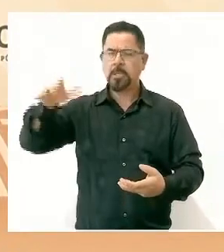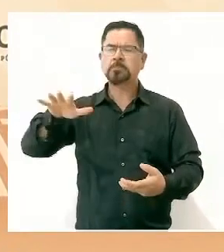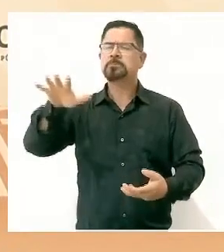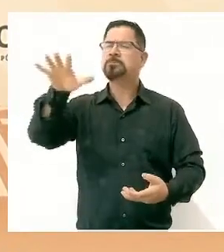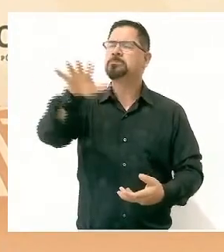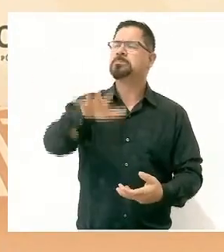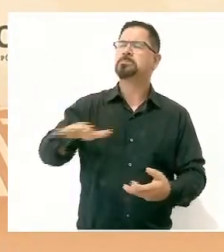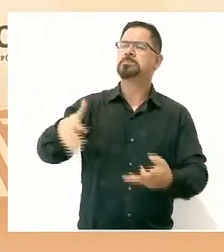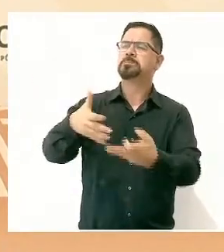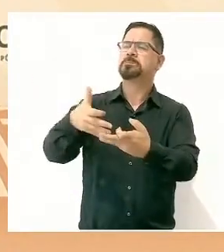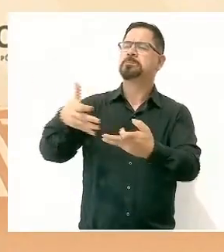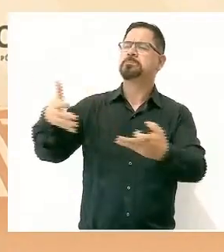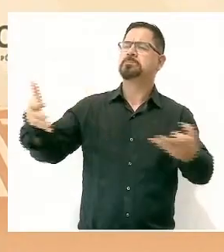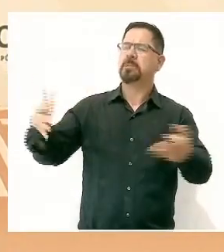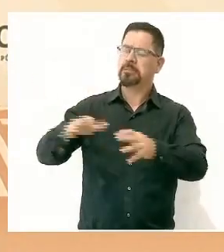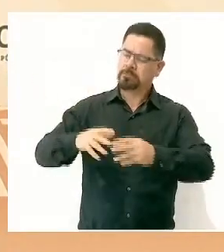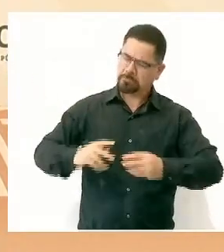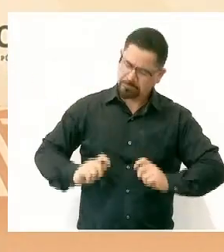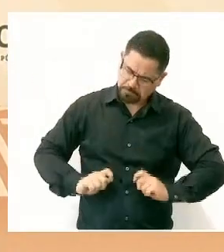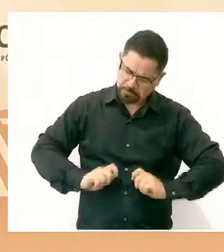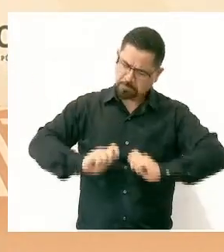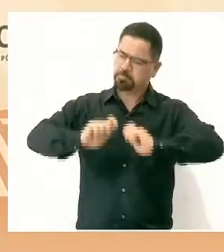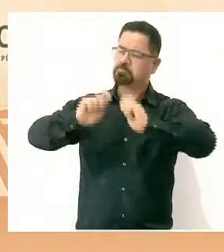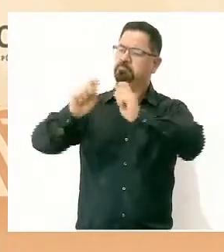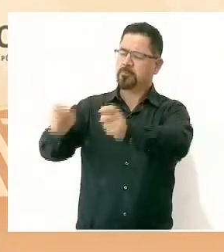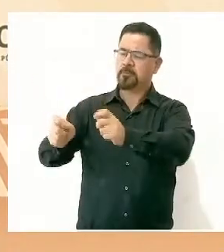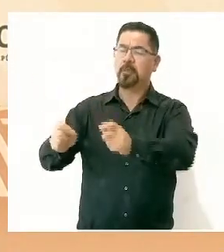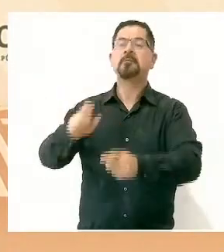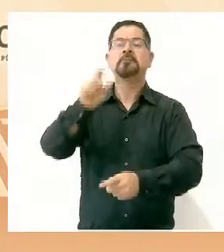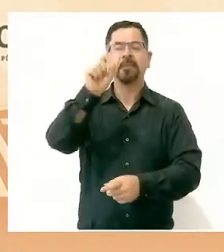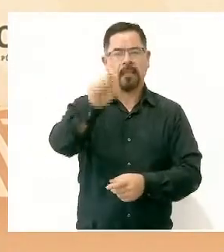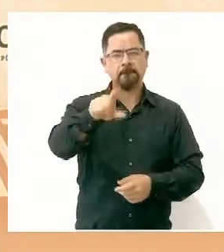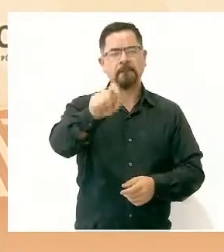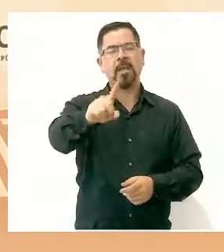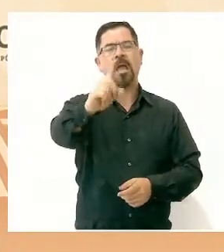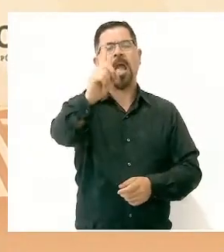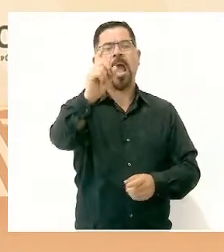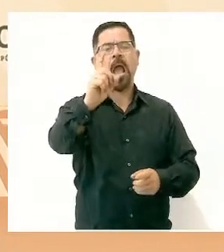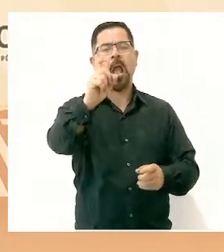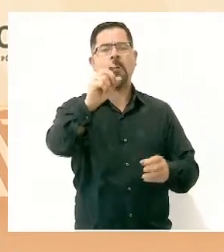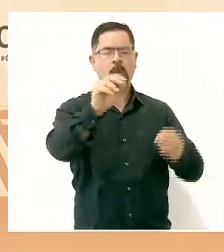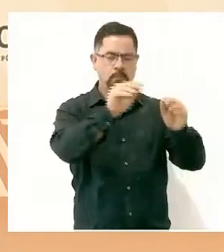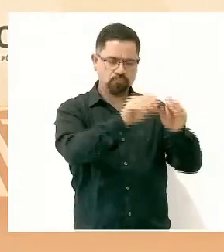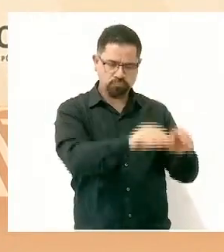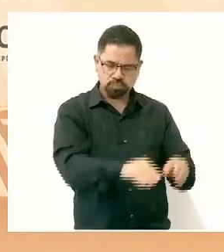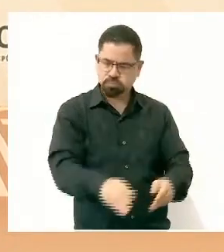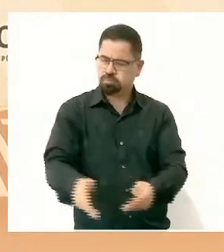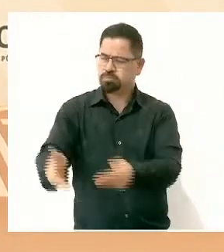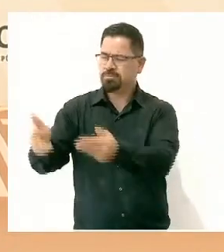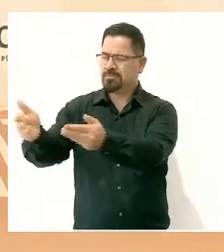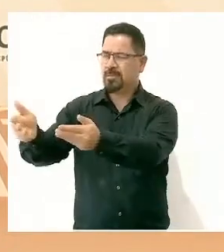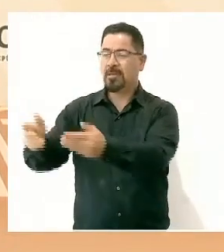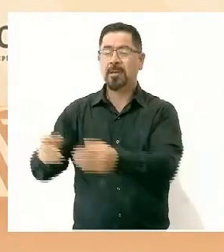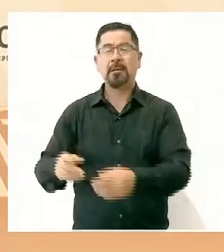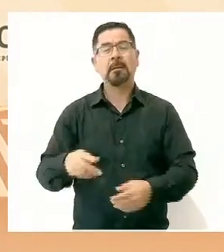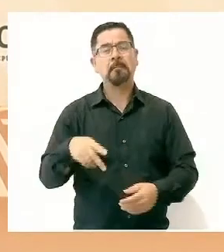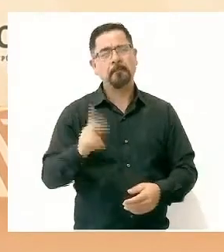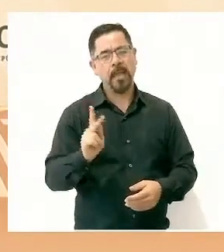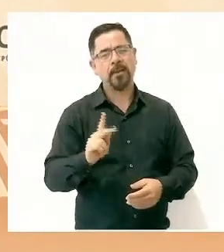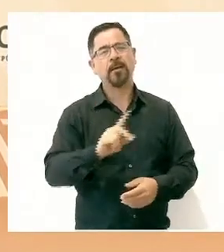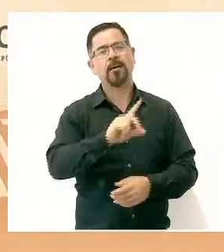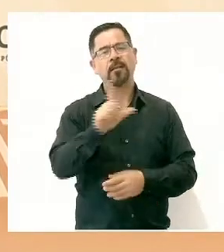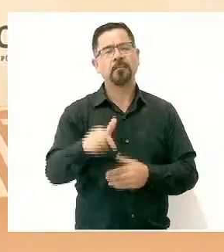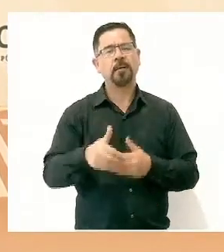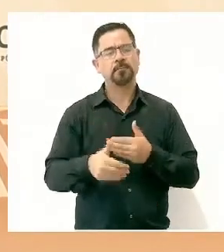les restituyó sus tierras y el agua, aun cuando con el paso del